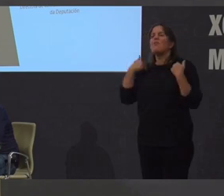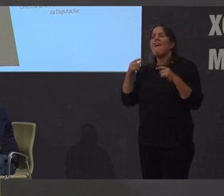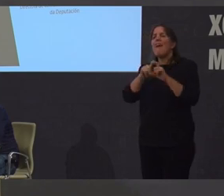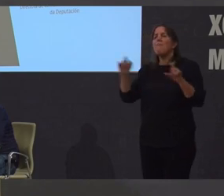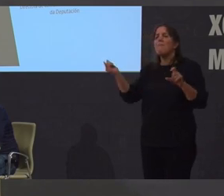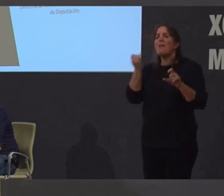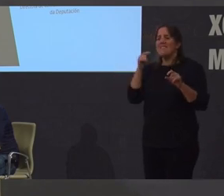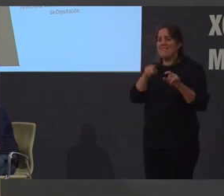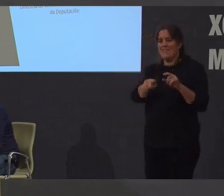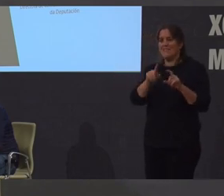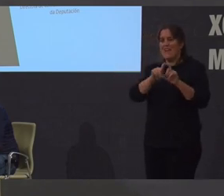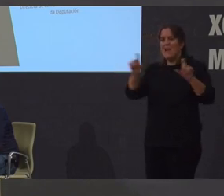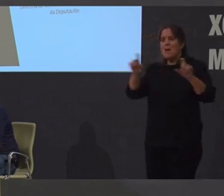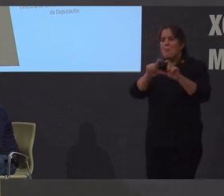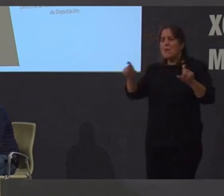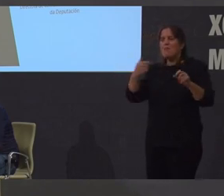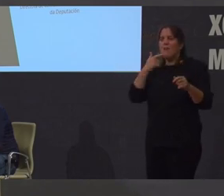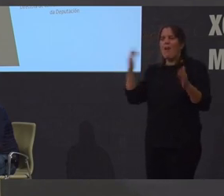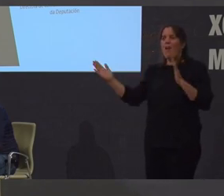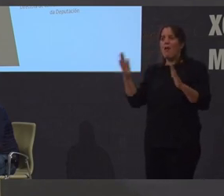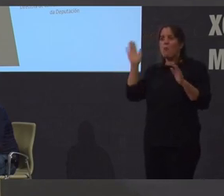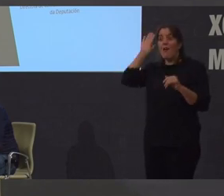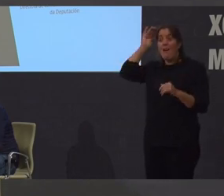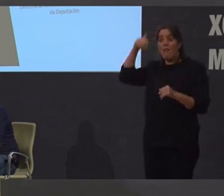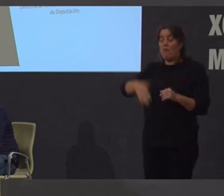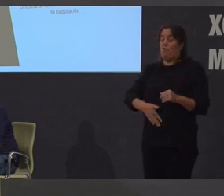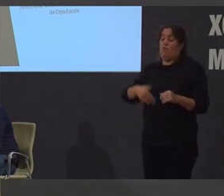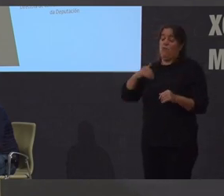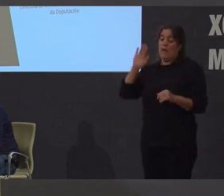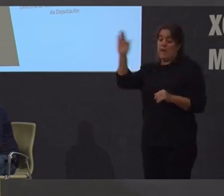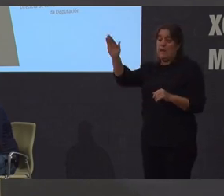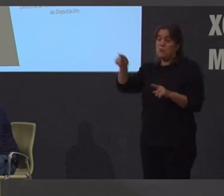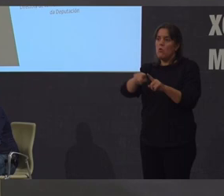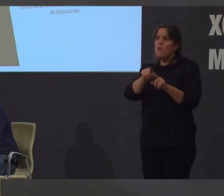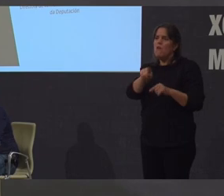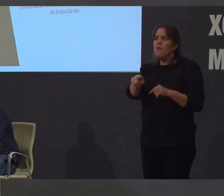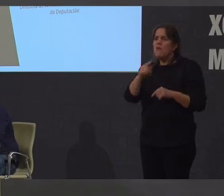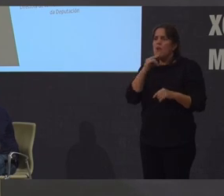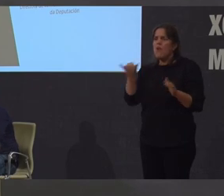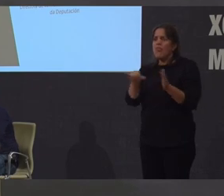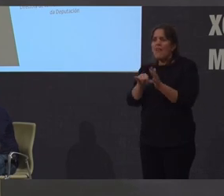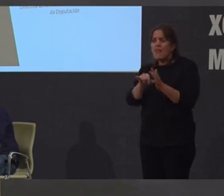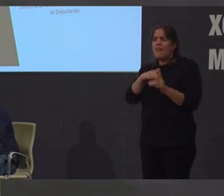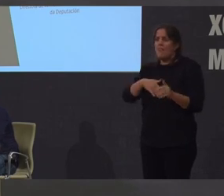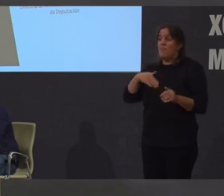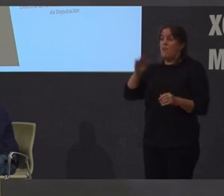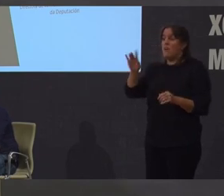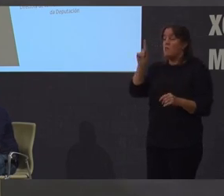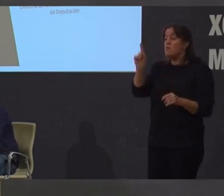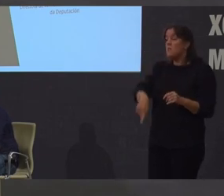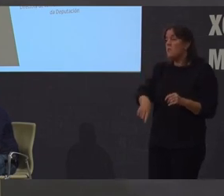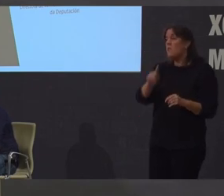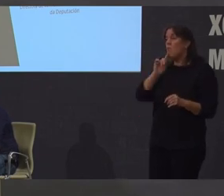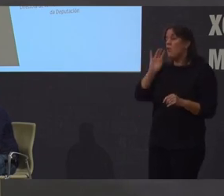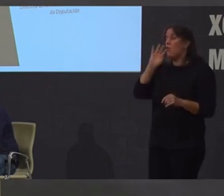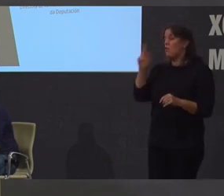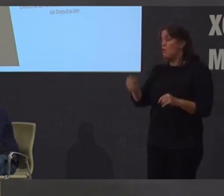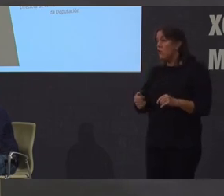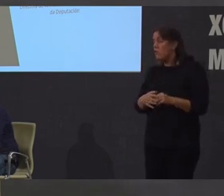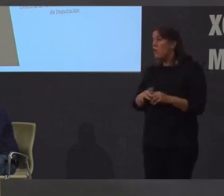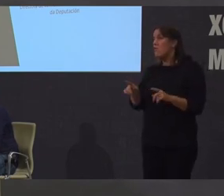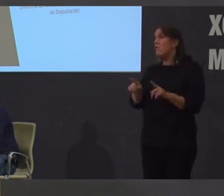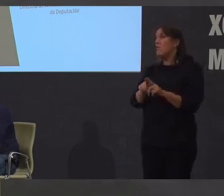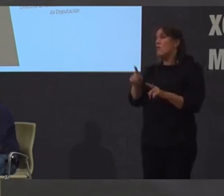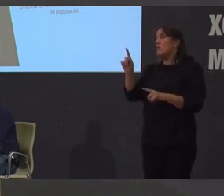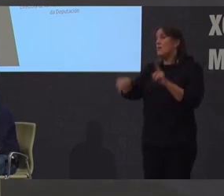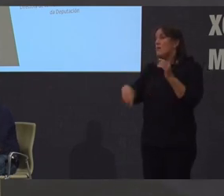se lucraron con no solo la cercanía al régimen, sino con la corrupción, las relaciones